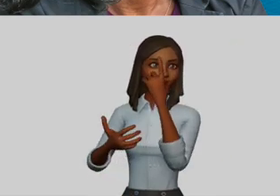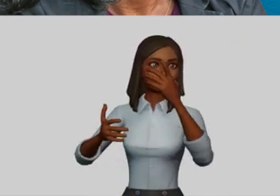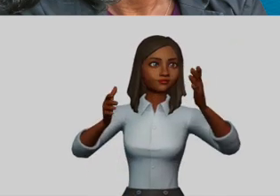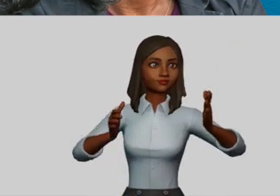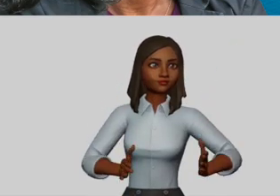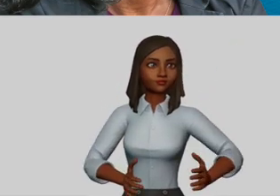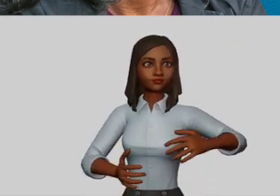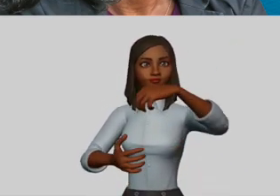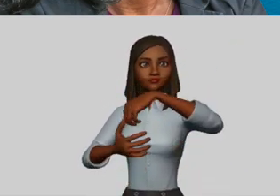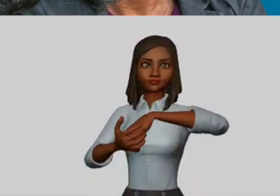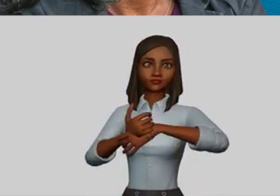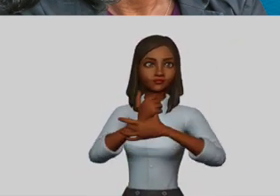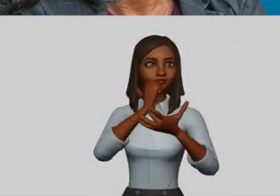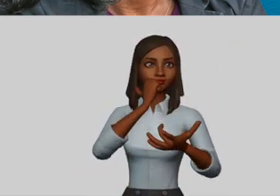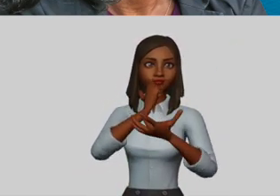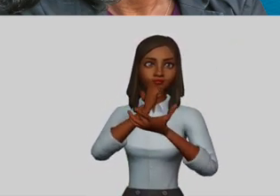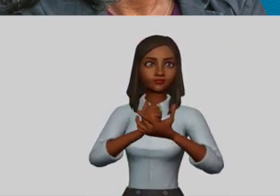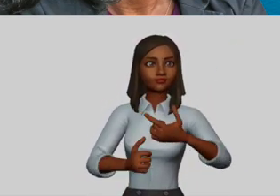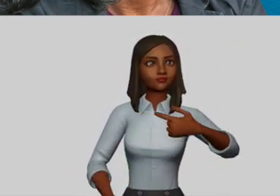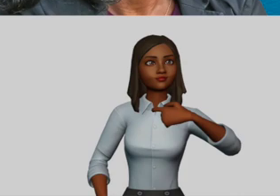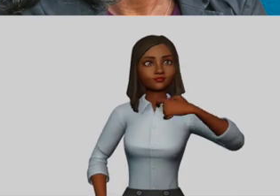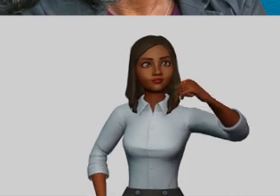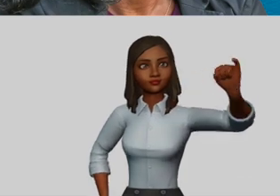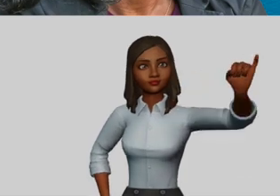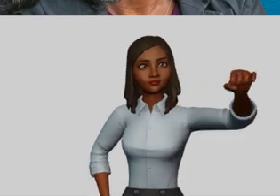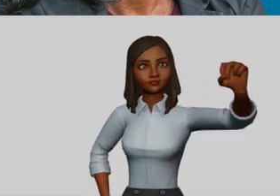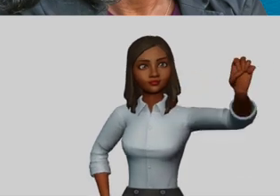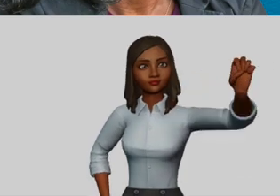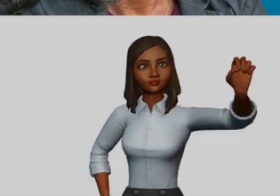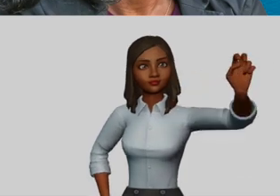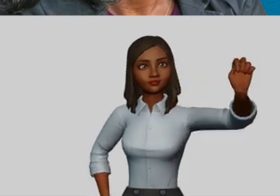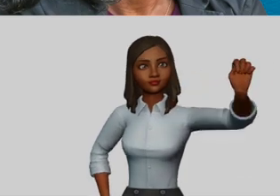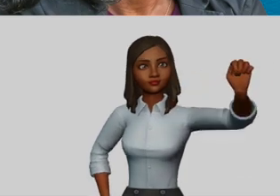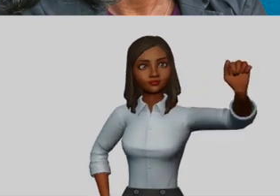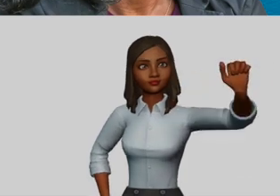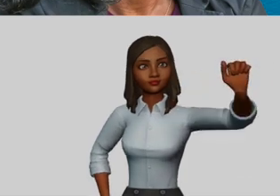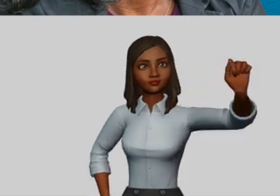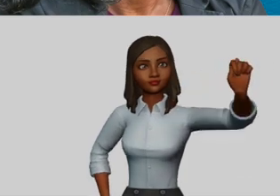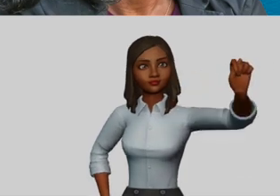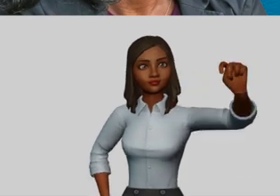es ese sitio, esa tierrita dominicana que tú vienes a visitar cuando vienes a República Dominicana.